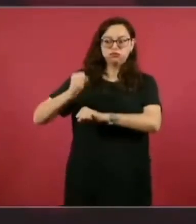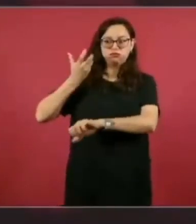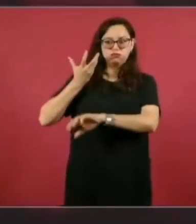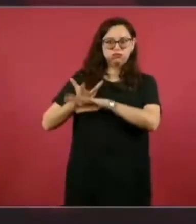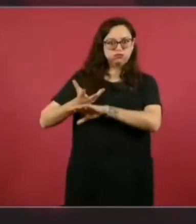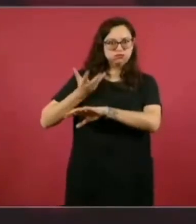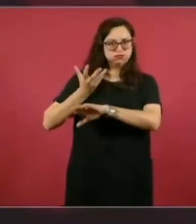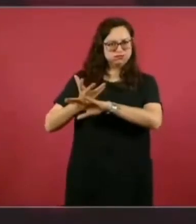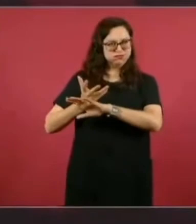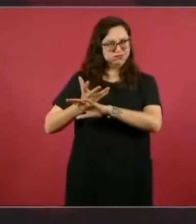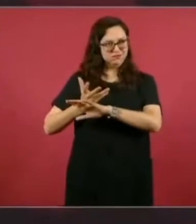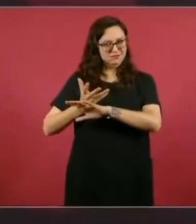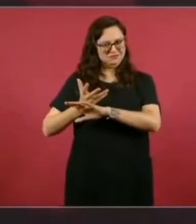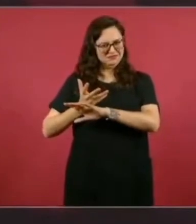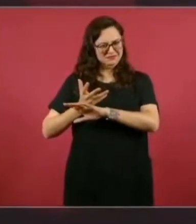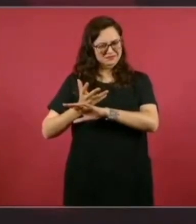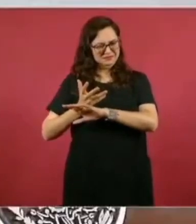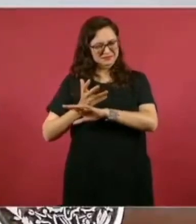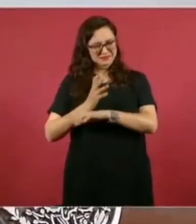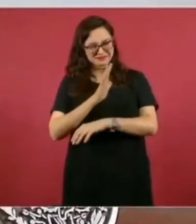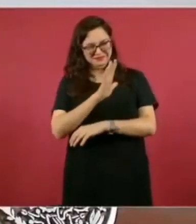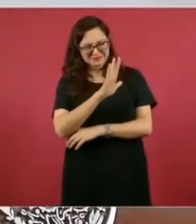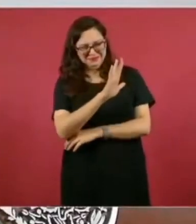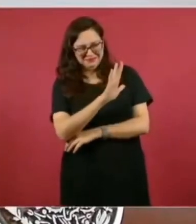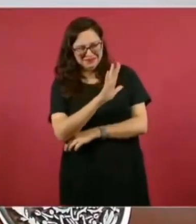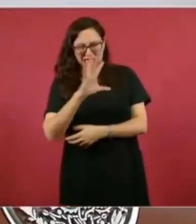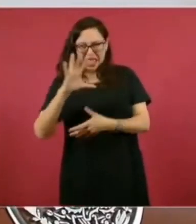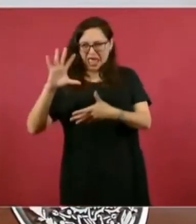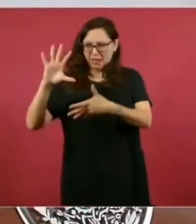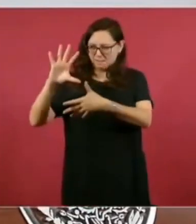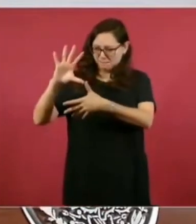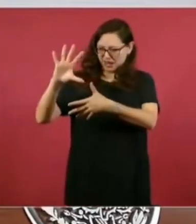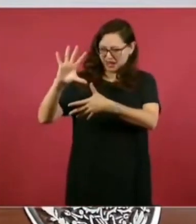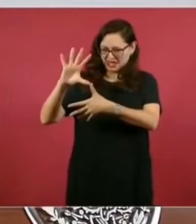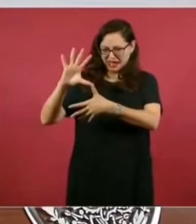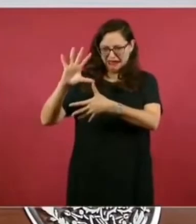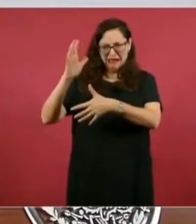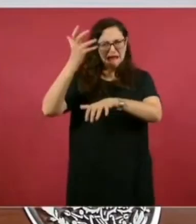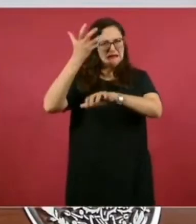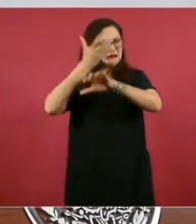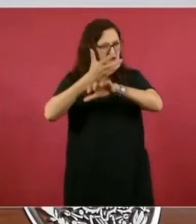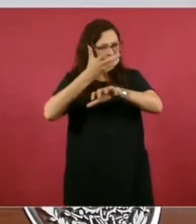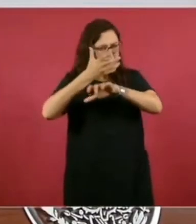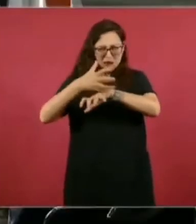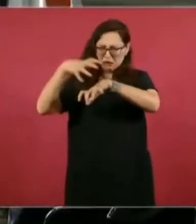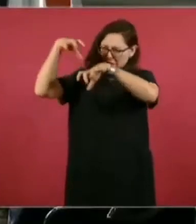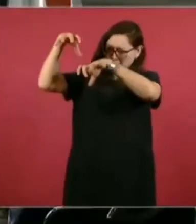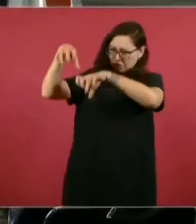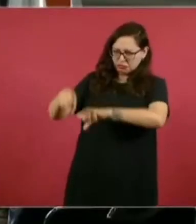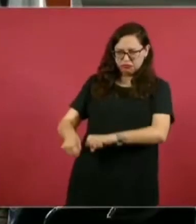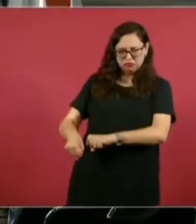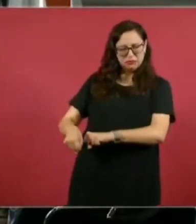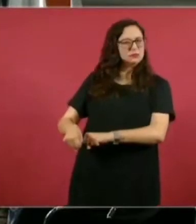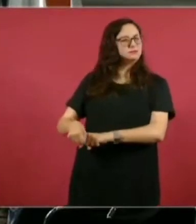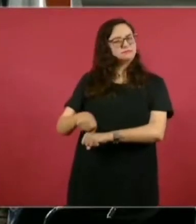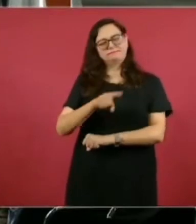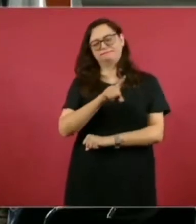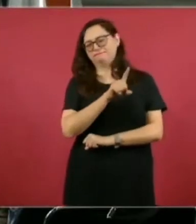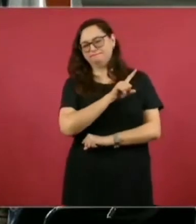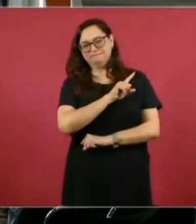los americanos nada más son los ciudadanos de Estados Unidos, de América,